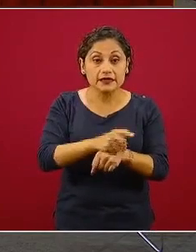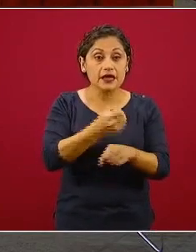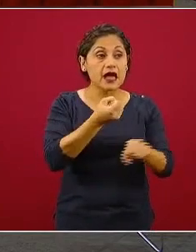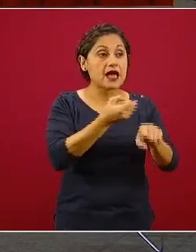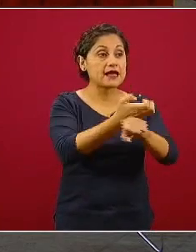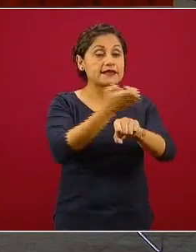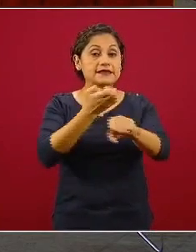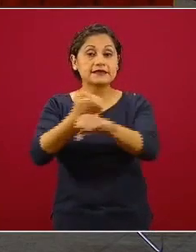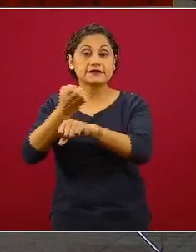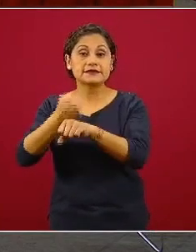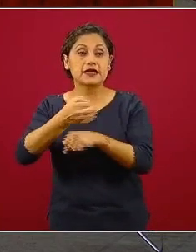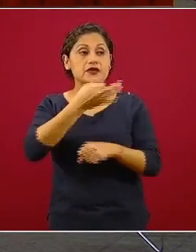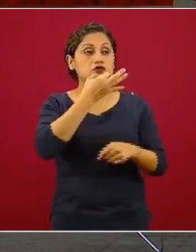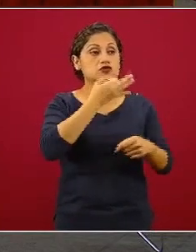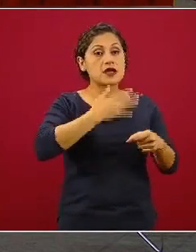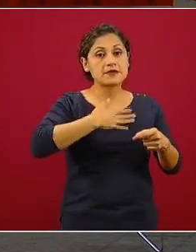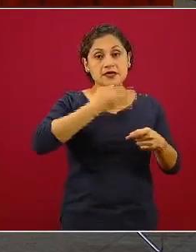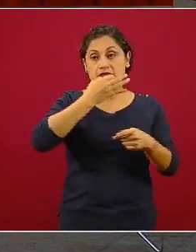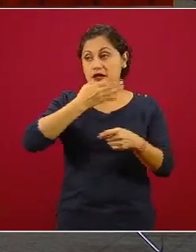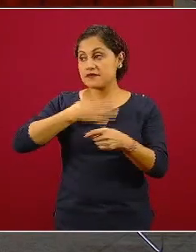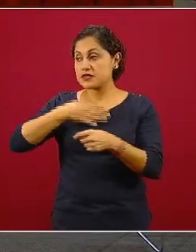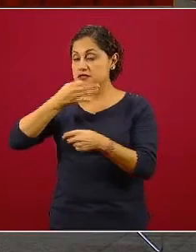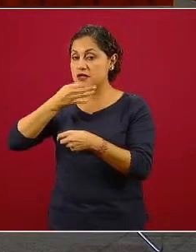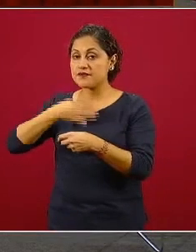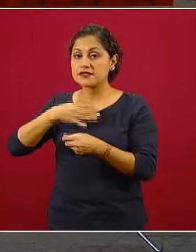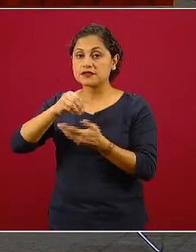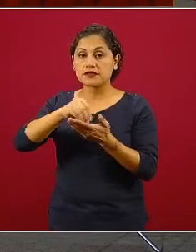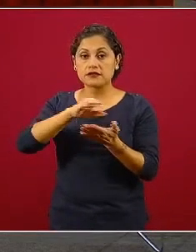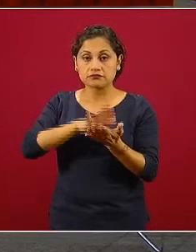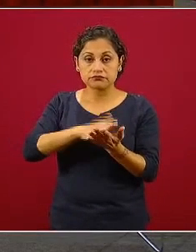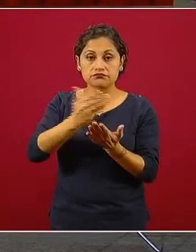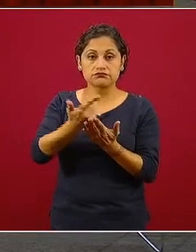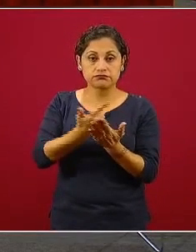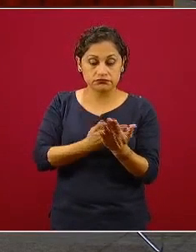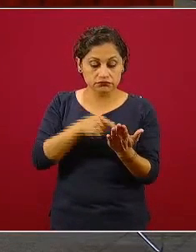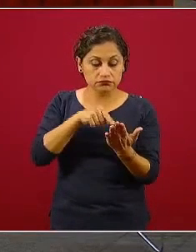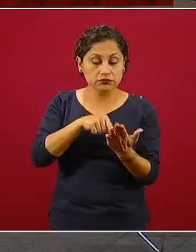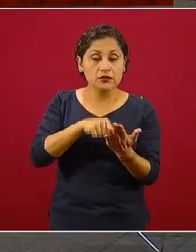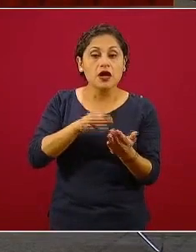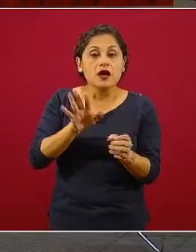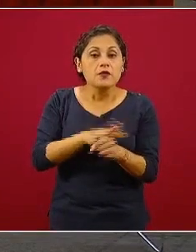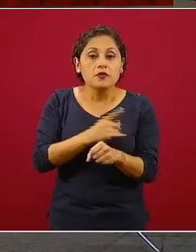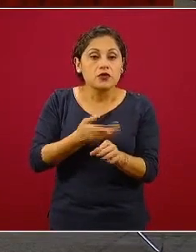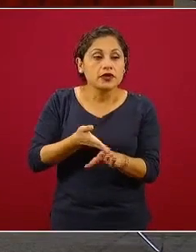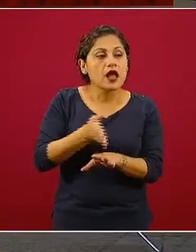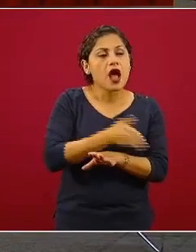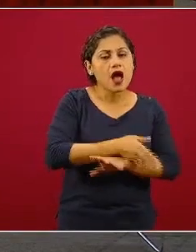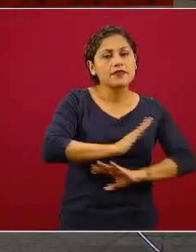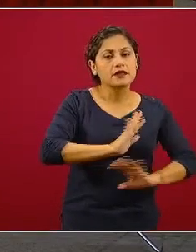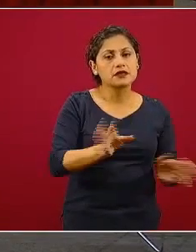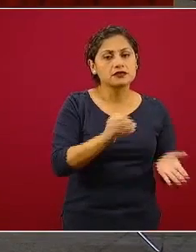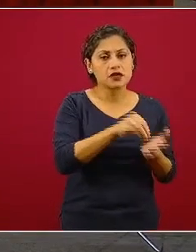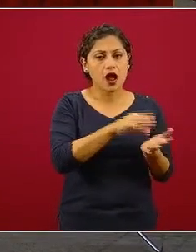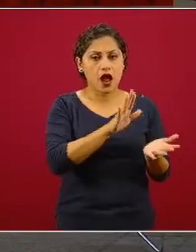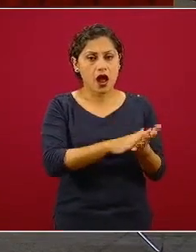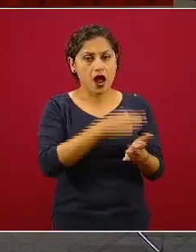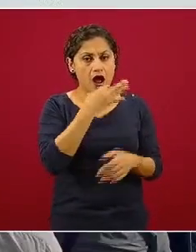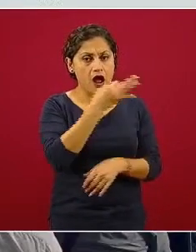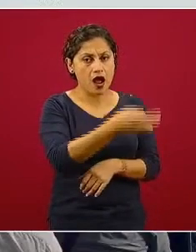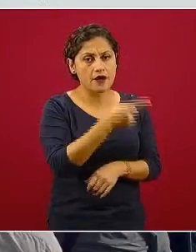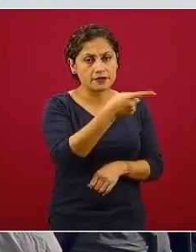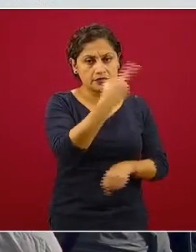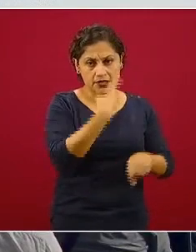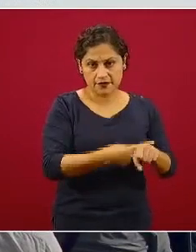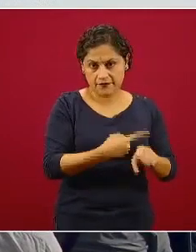estados, ya sea porque ya estaba registrada la persona como enferma, ya estaba registrada como una defunción, pero